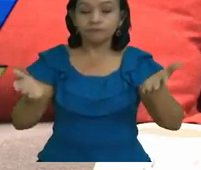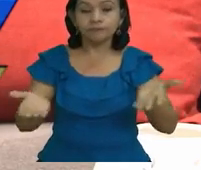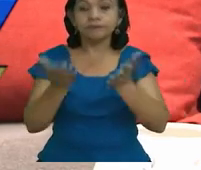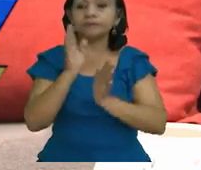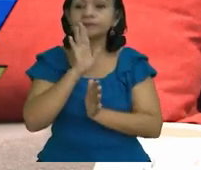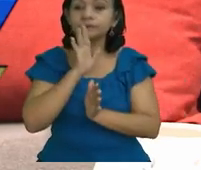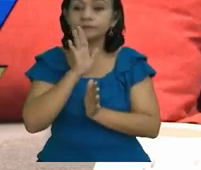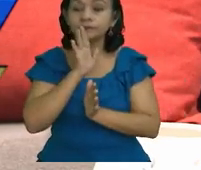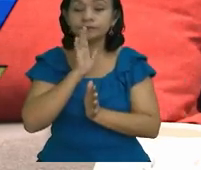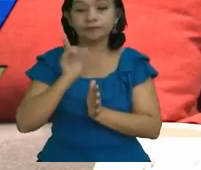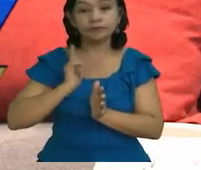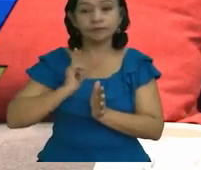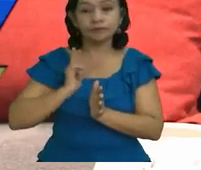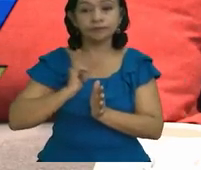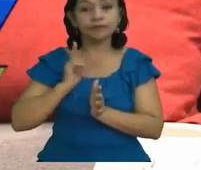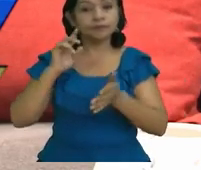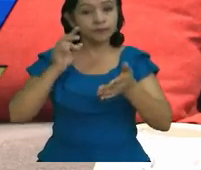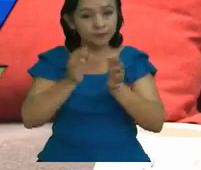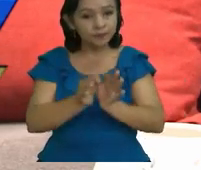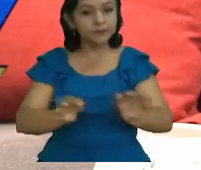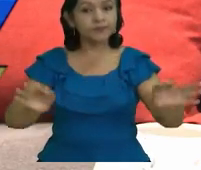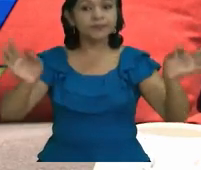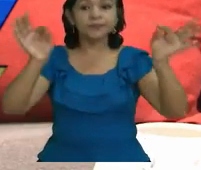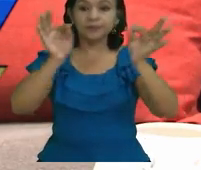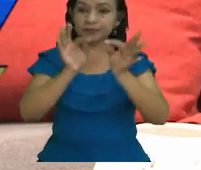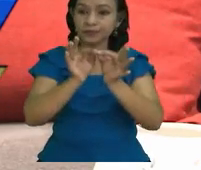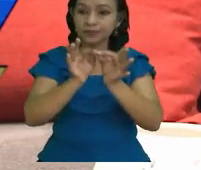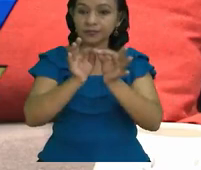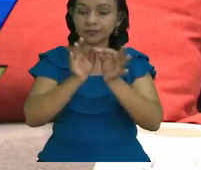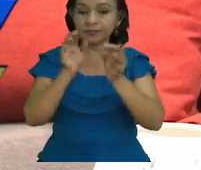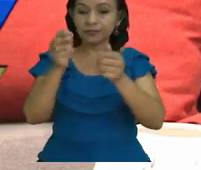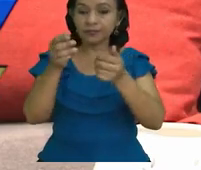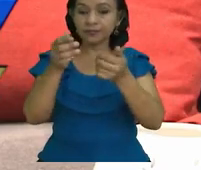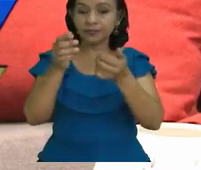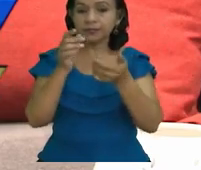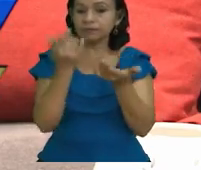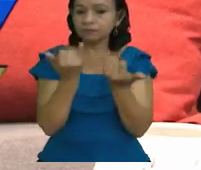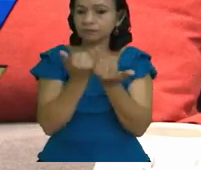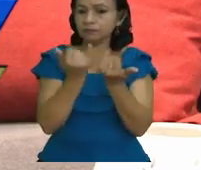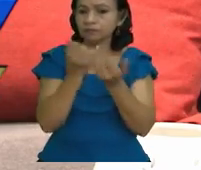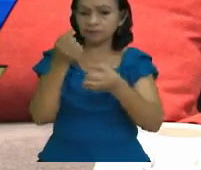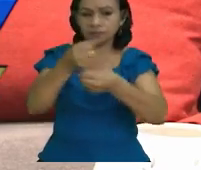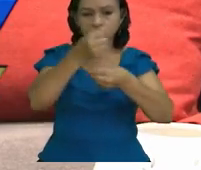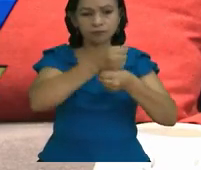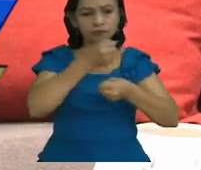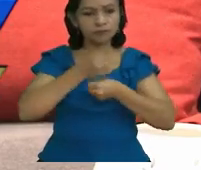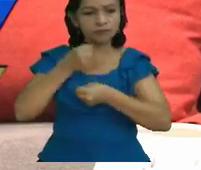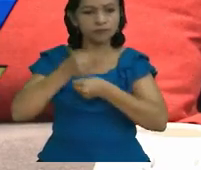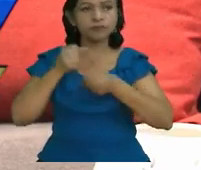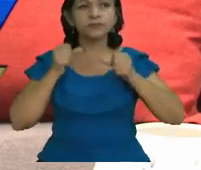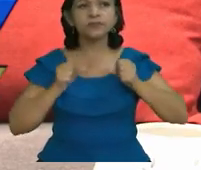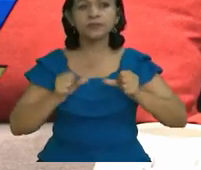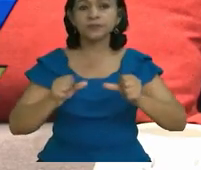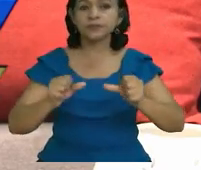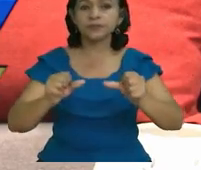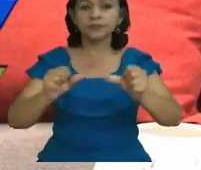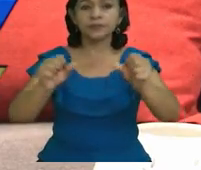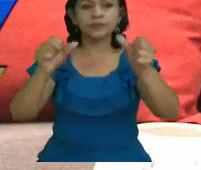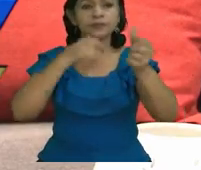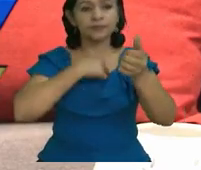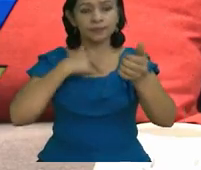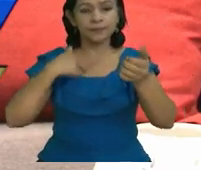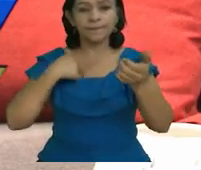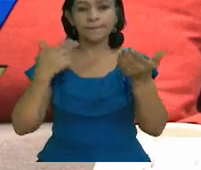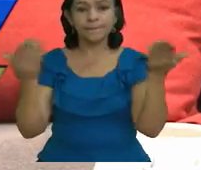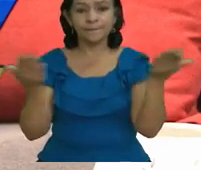fomentando y que ha tenido resultados significativos, que es la sustitución de los agroquímicos, que es un trabajo largo que traemos ya, porque